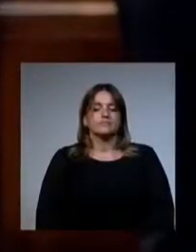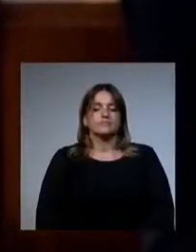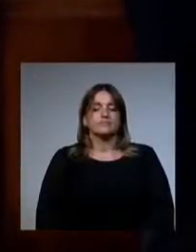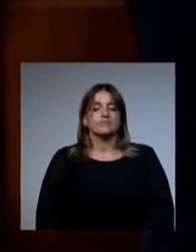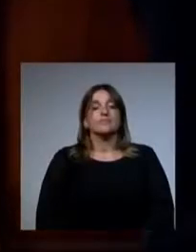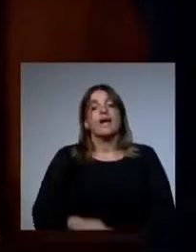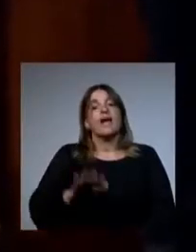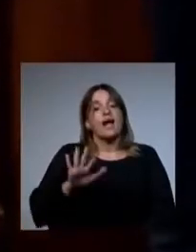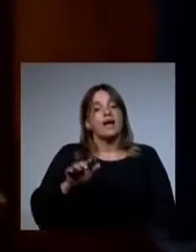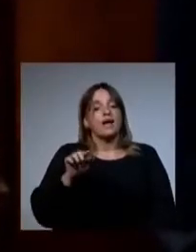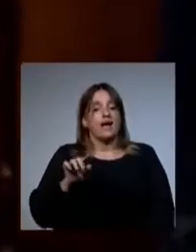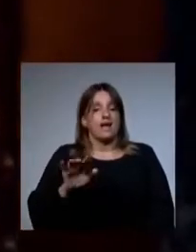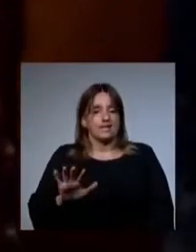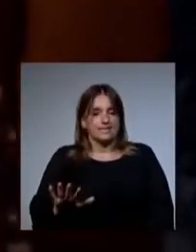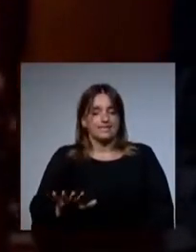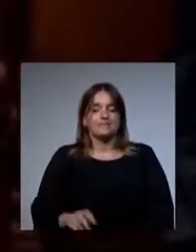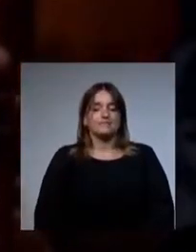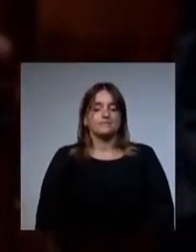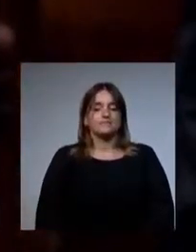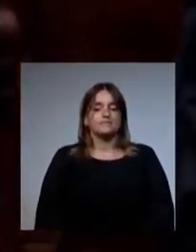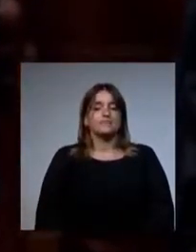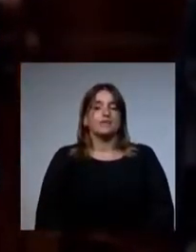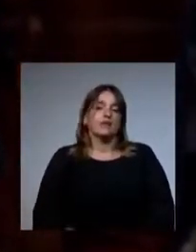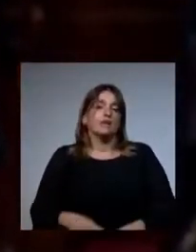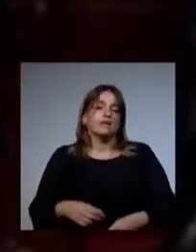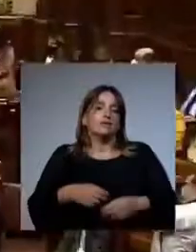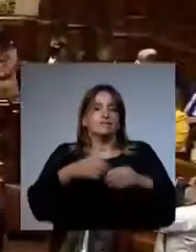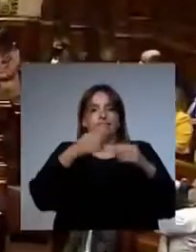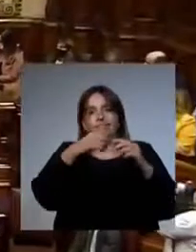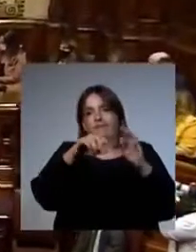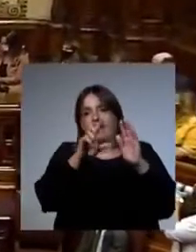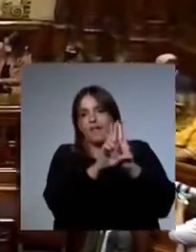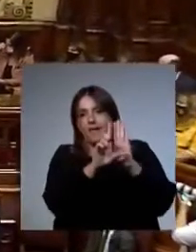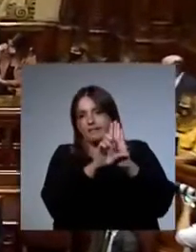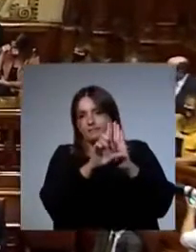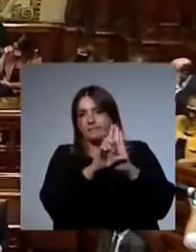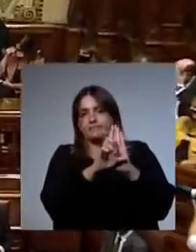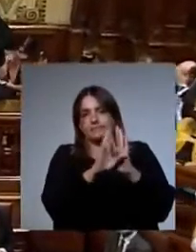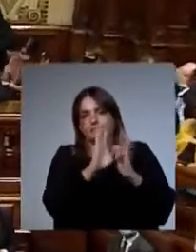De esa forma, en este conjunto de leyes,